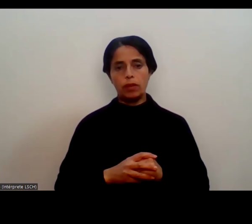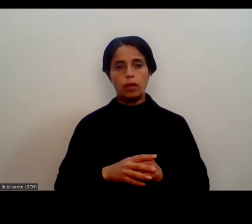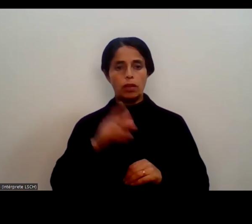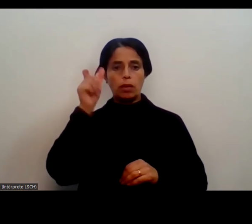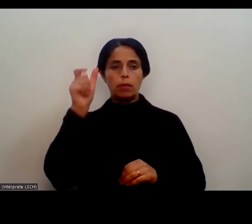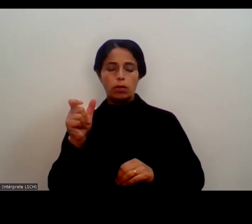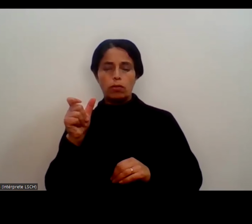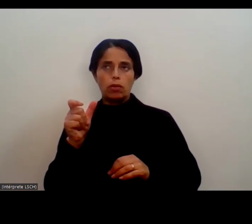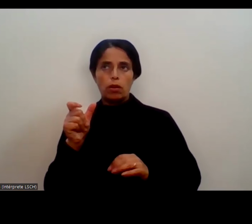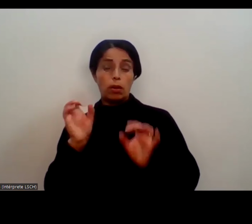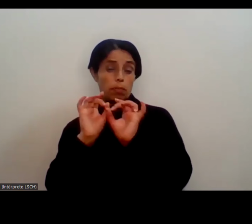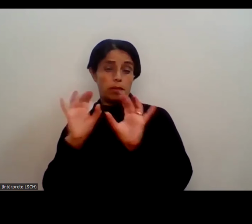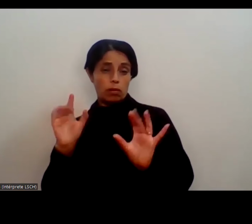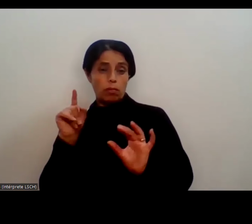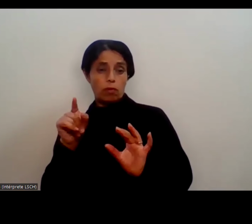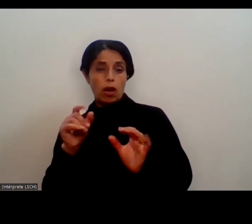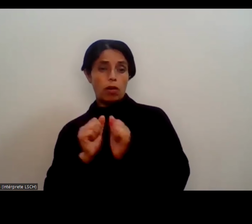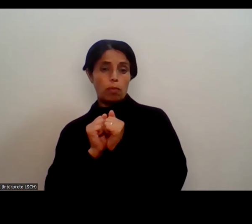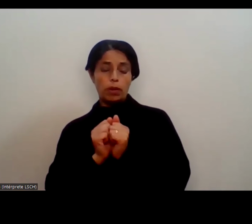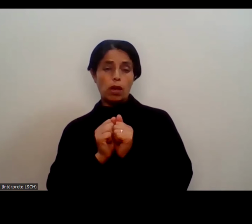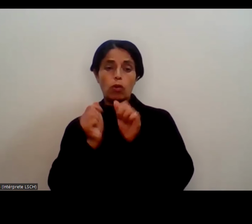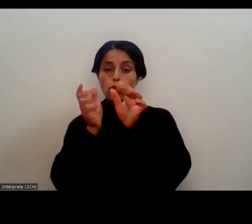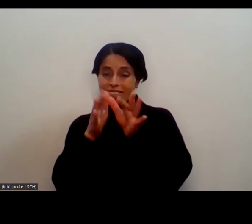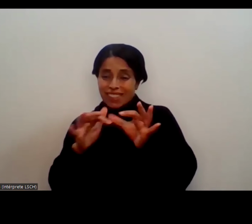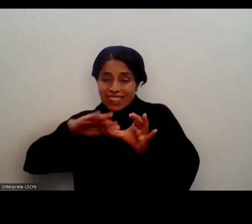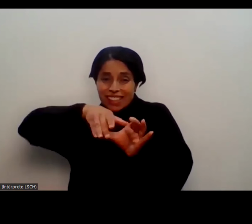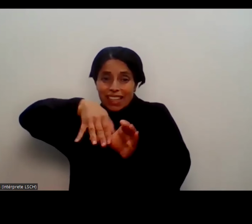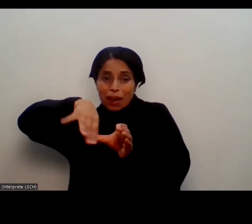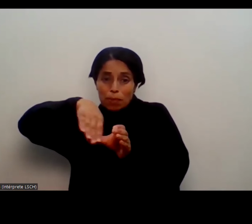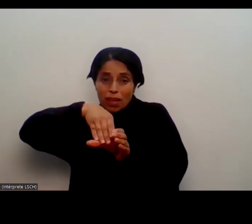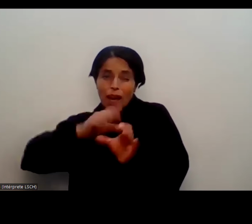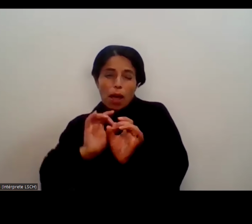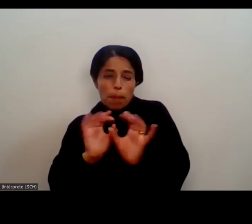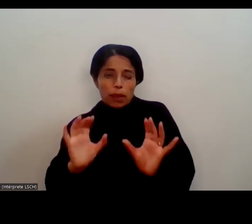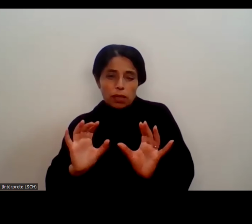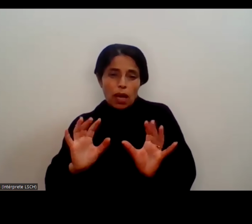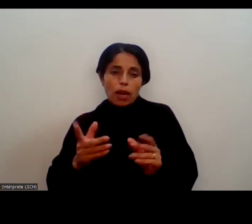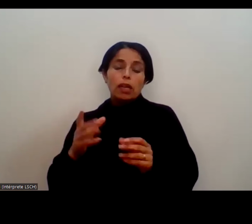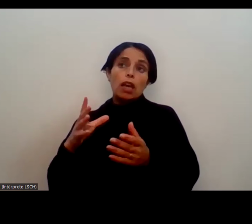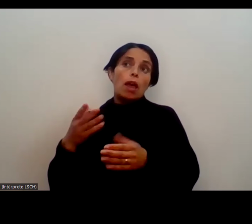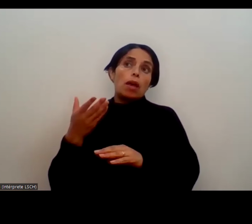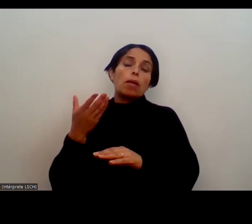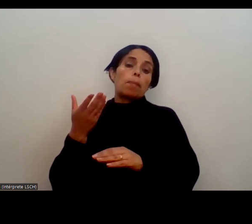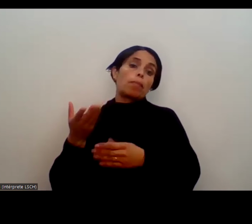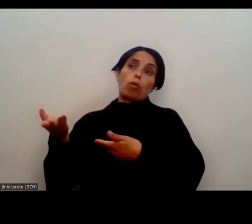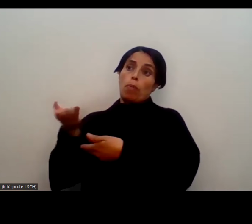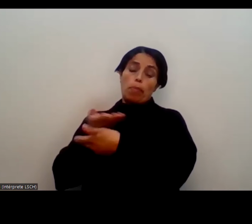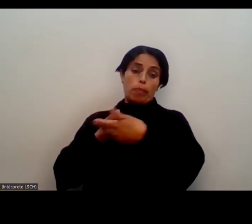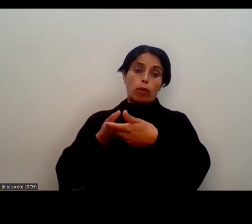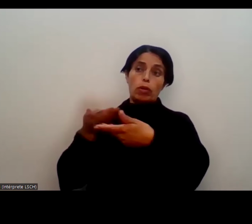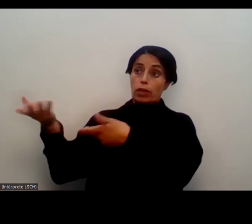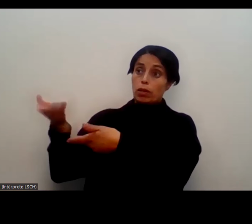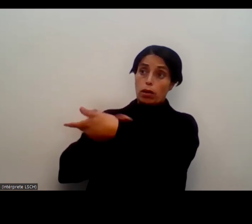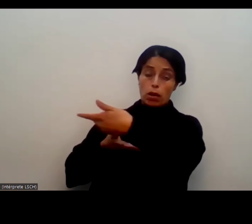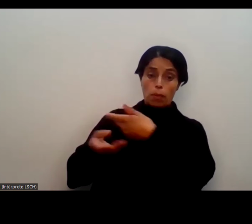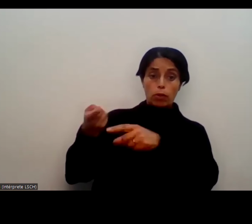cerámicas que no son locales, que las tuvo que conseguir desde lejos y traerlas, vía intercambio, ¿no? Intercambio